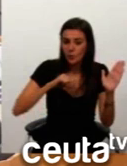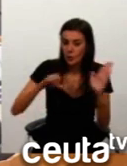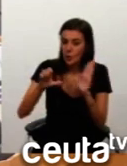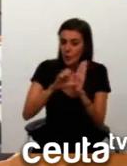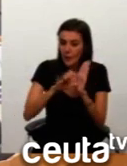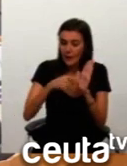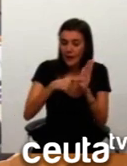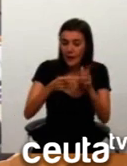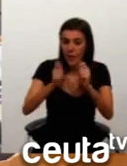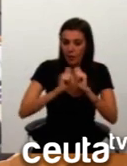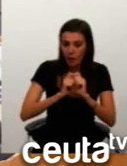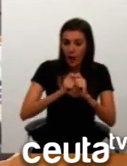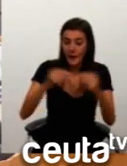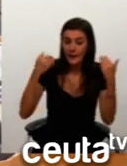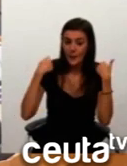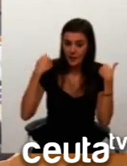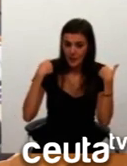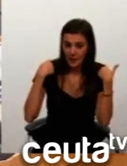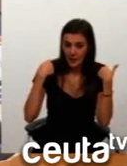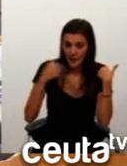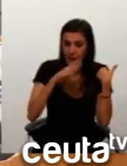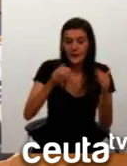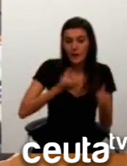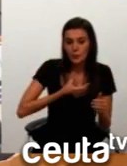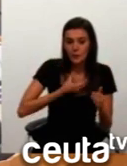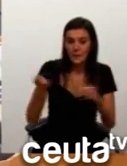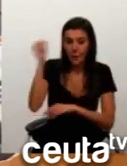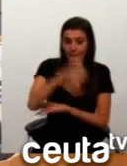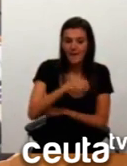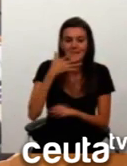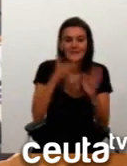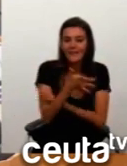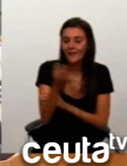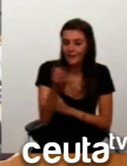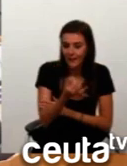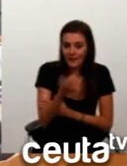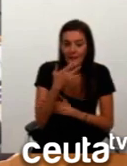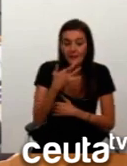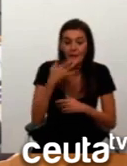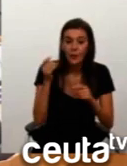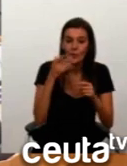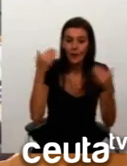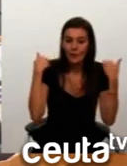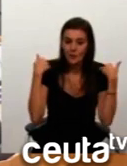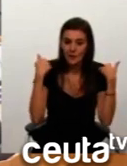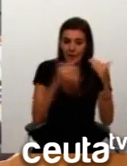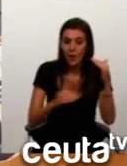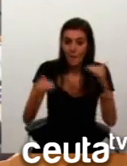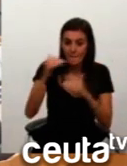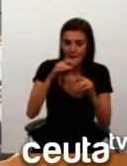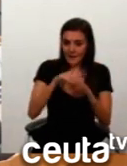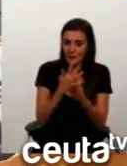que nos otorga más competencias que a los ayuntamientos. Y eso significa que al otorgarnos más competencias hay